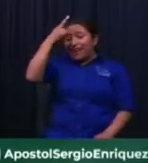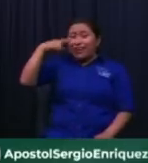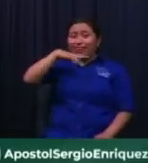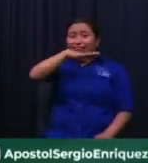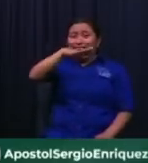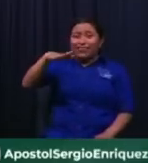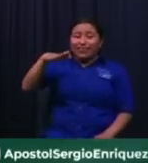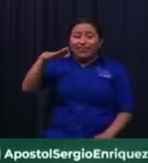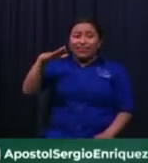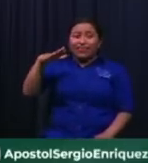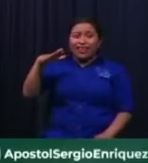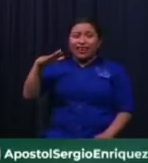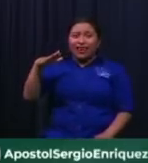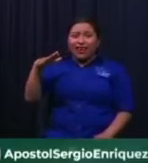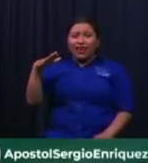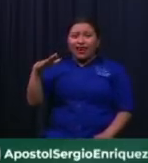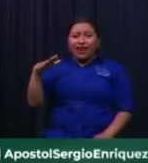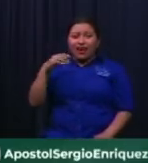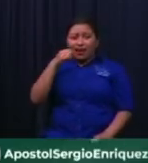rey.